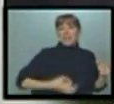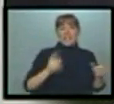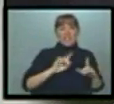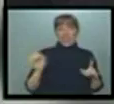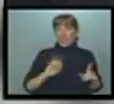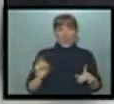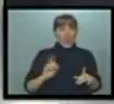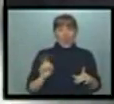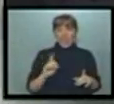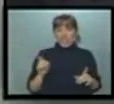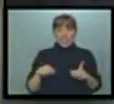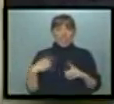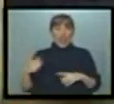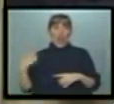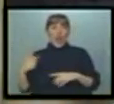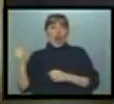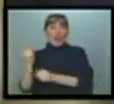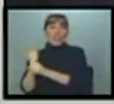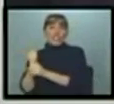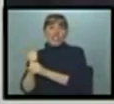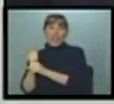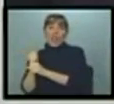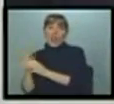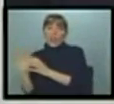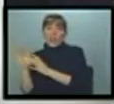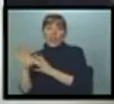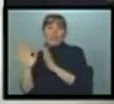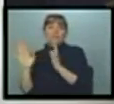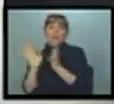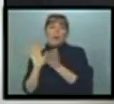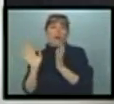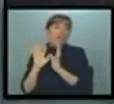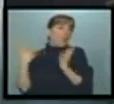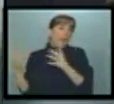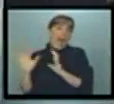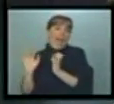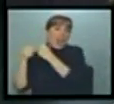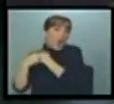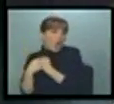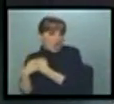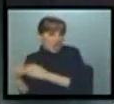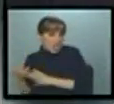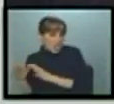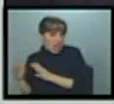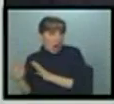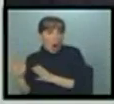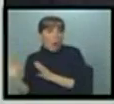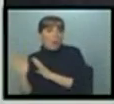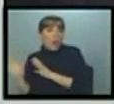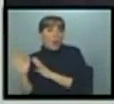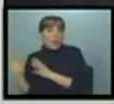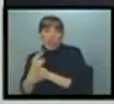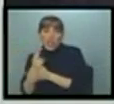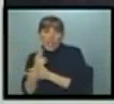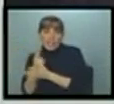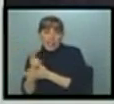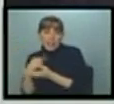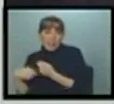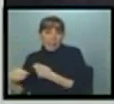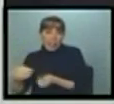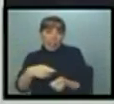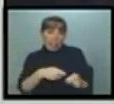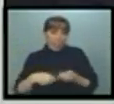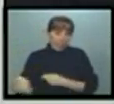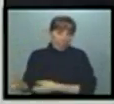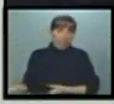directo en la generación de empleo genuino. Y además dicen, si aumenta la comercialización y la producción ilegal, también lo que produce